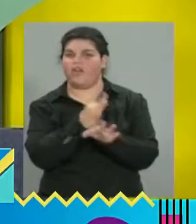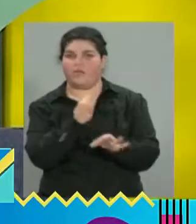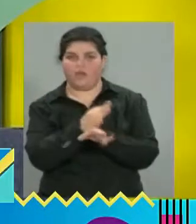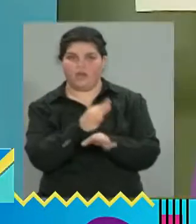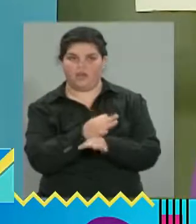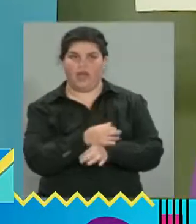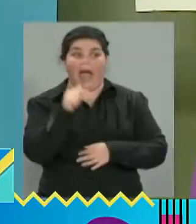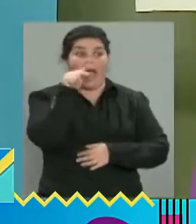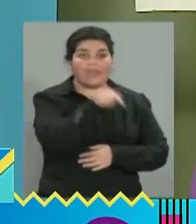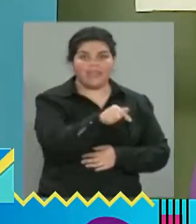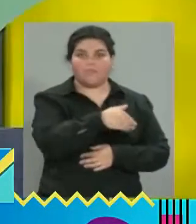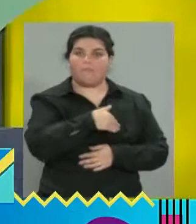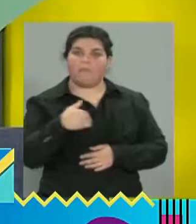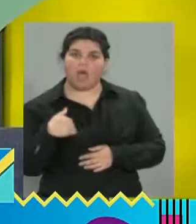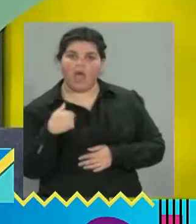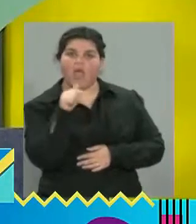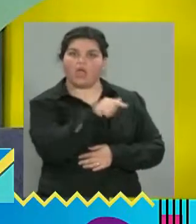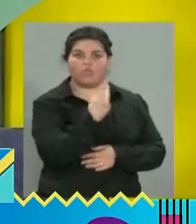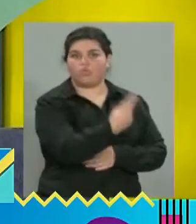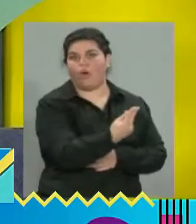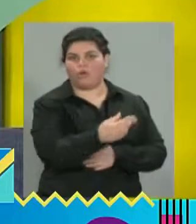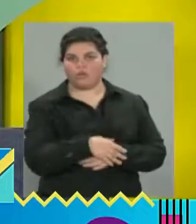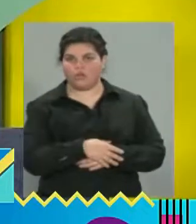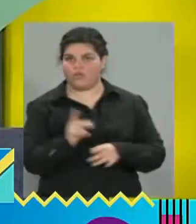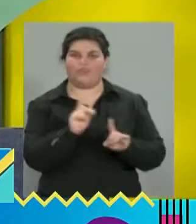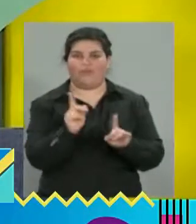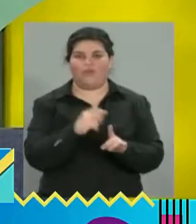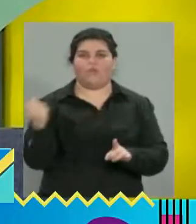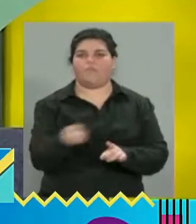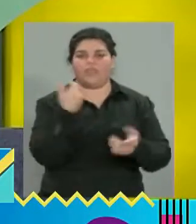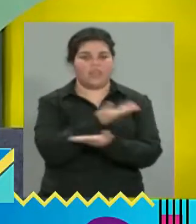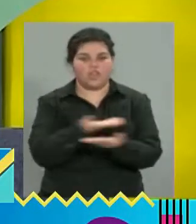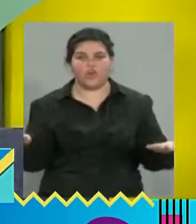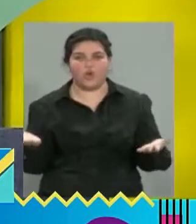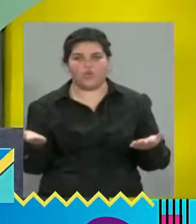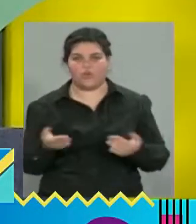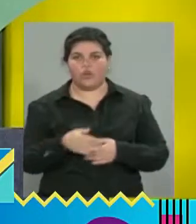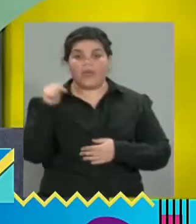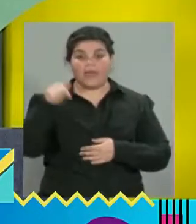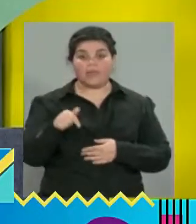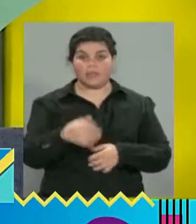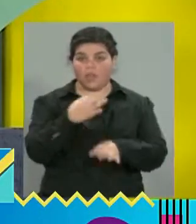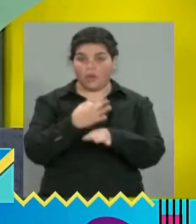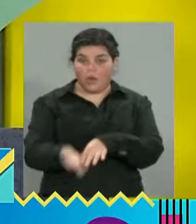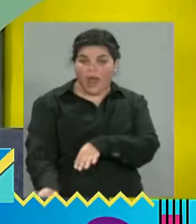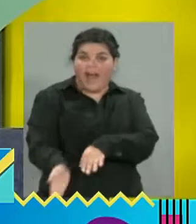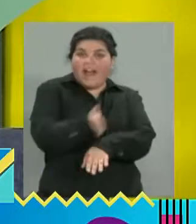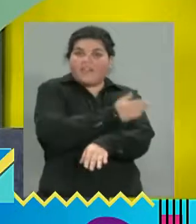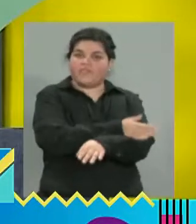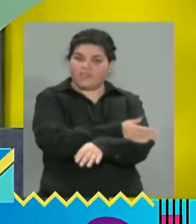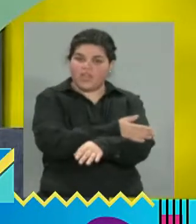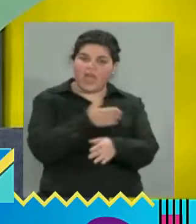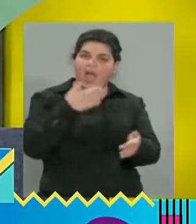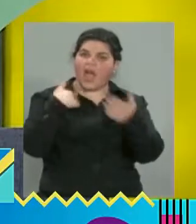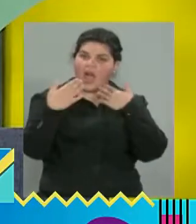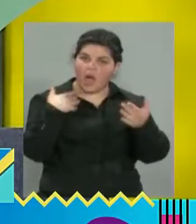Claro. Con sus 2 mamás. Y de última, sería bueno que las escuelas empiecen a hablar de este tema antes que llegue una situación